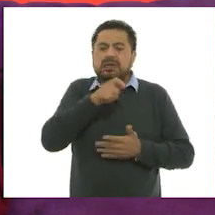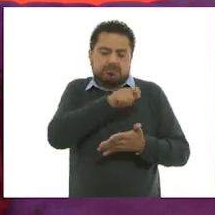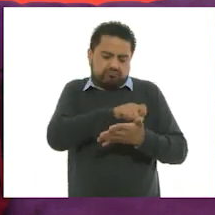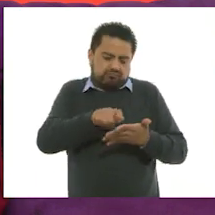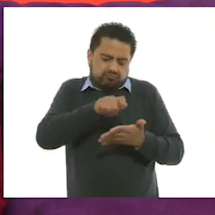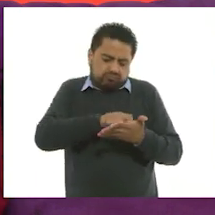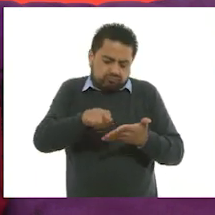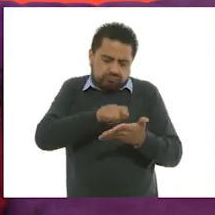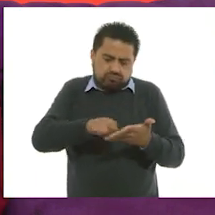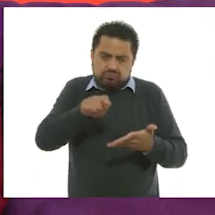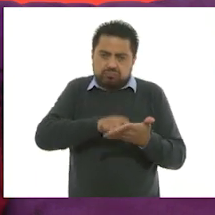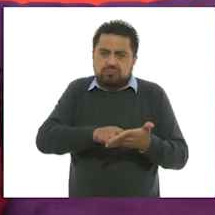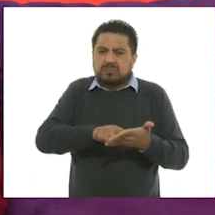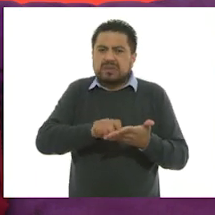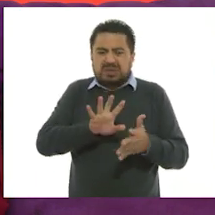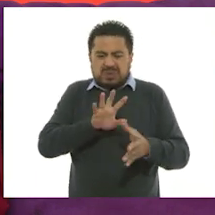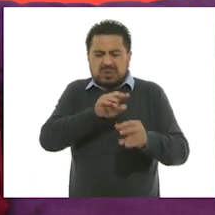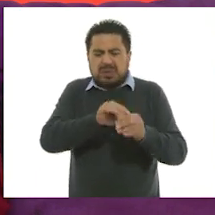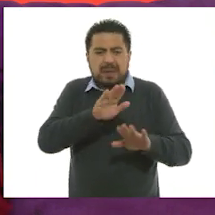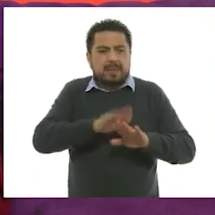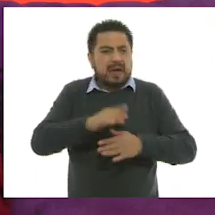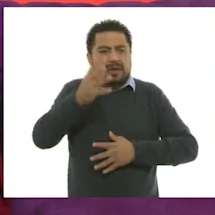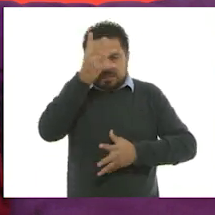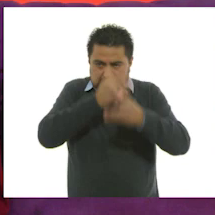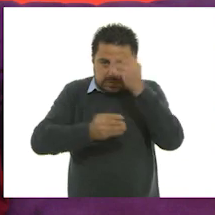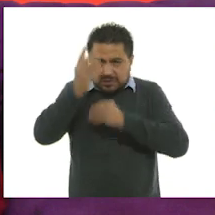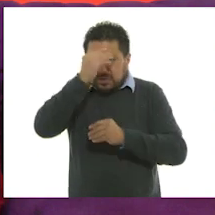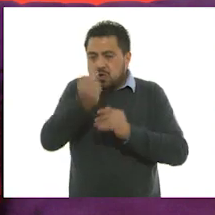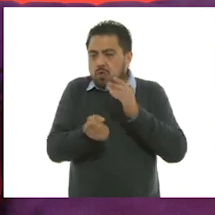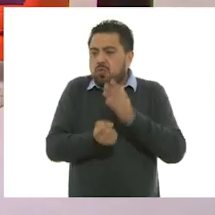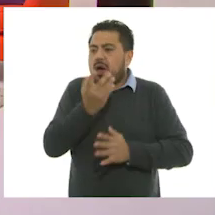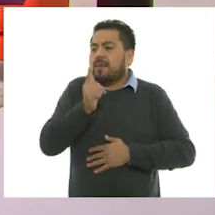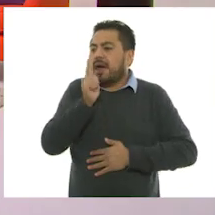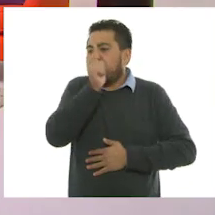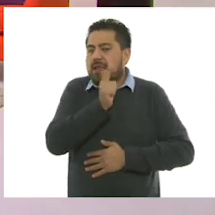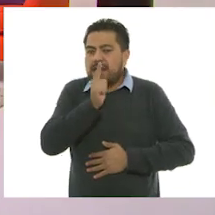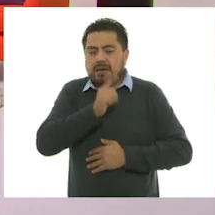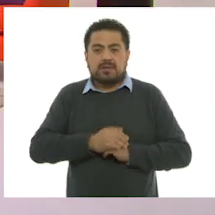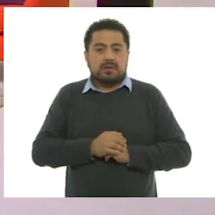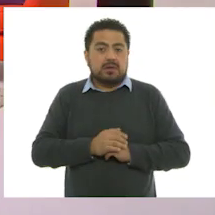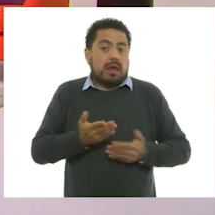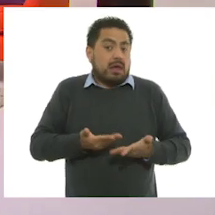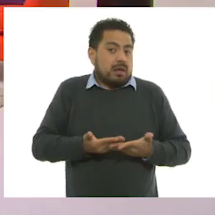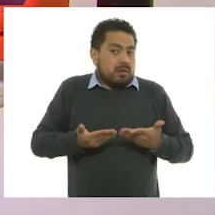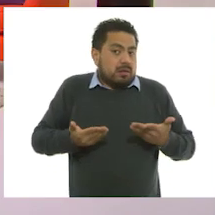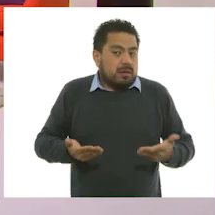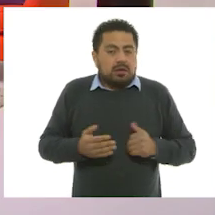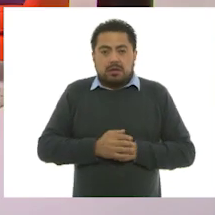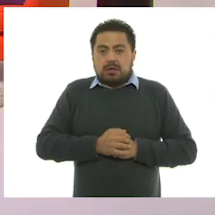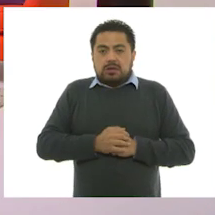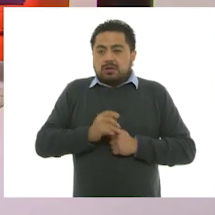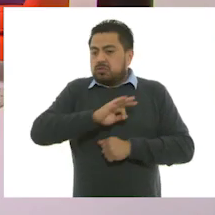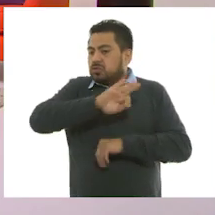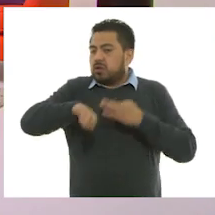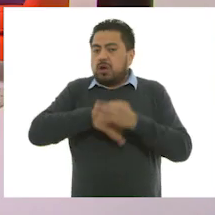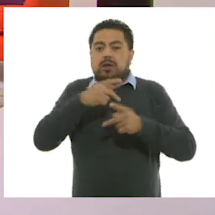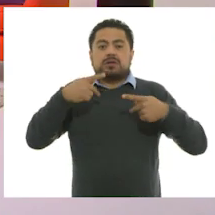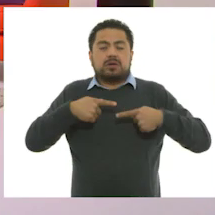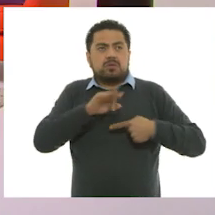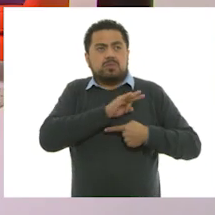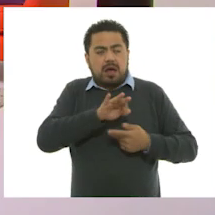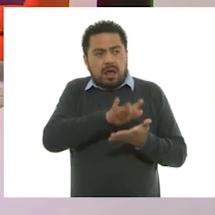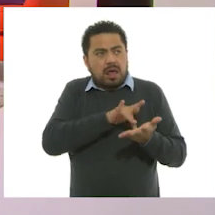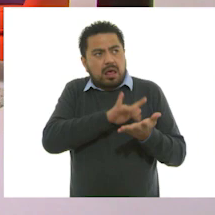escrita, así que implica el aprendizaje de una nueva lengua. Entonces, todas las personas pueden aprender